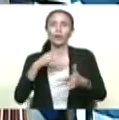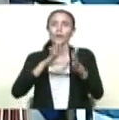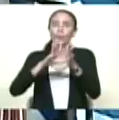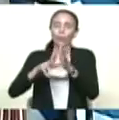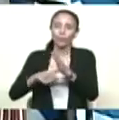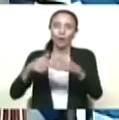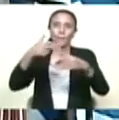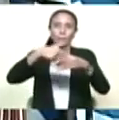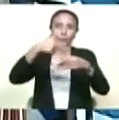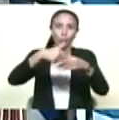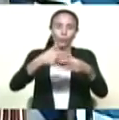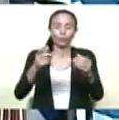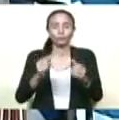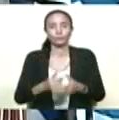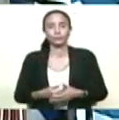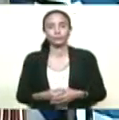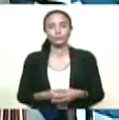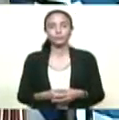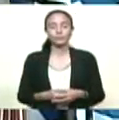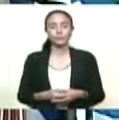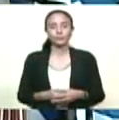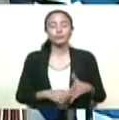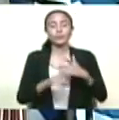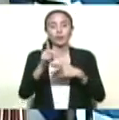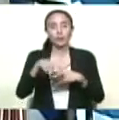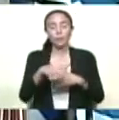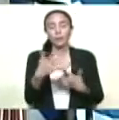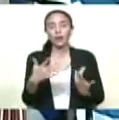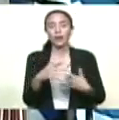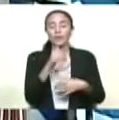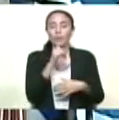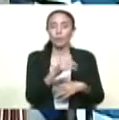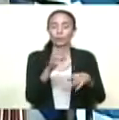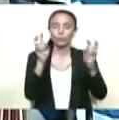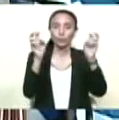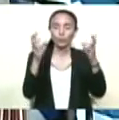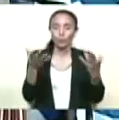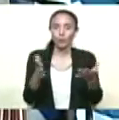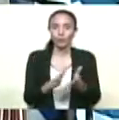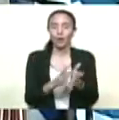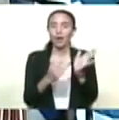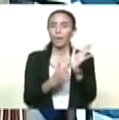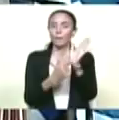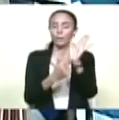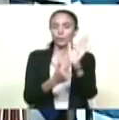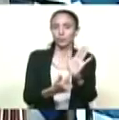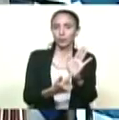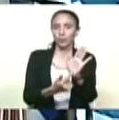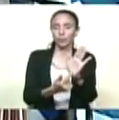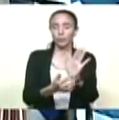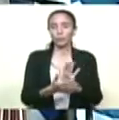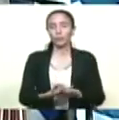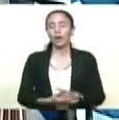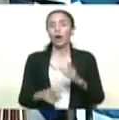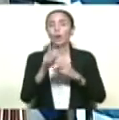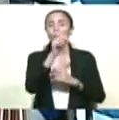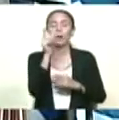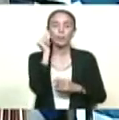y también pues por este nuevo caso reciente que tiene ya una ciudadana